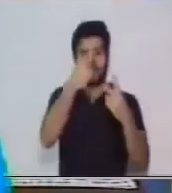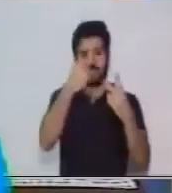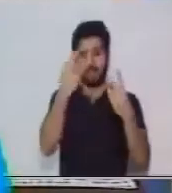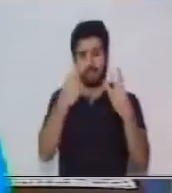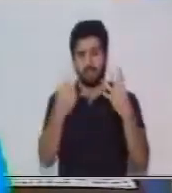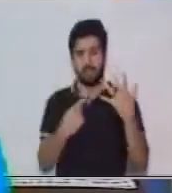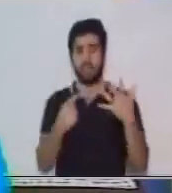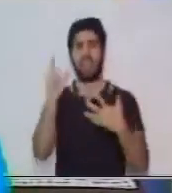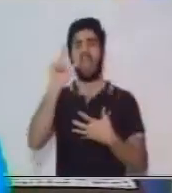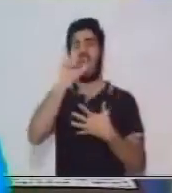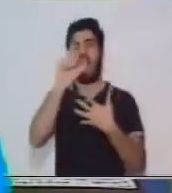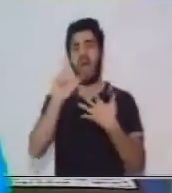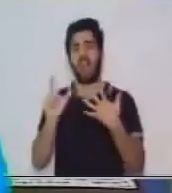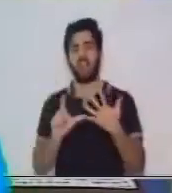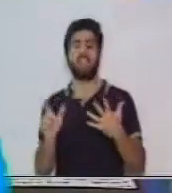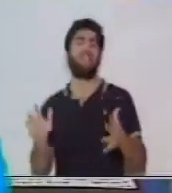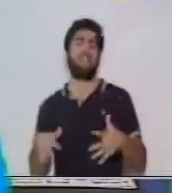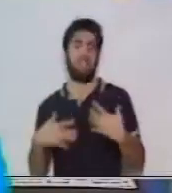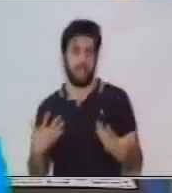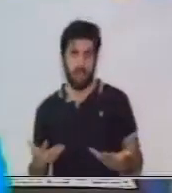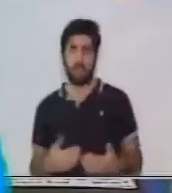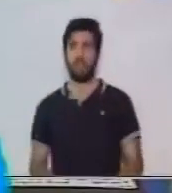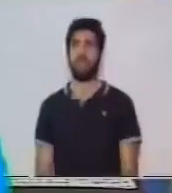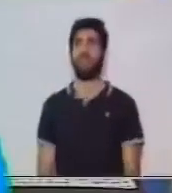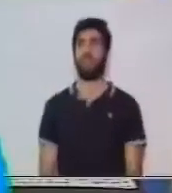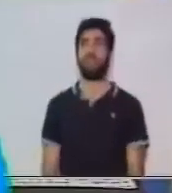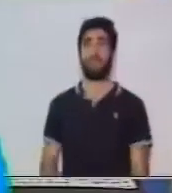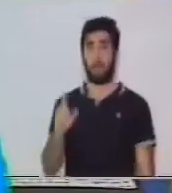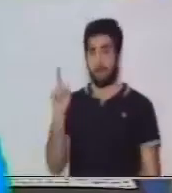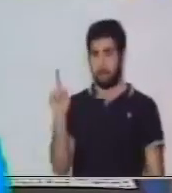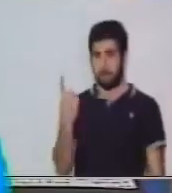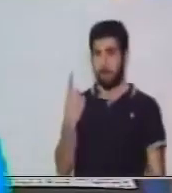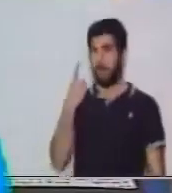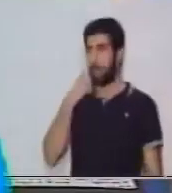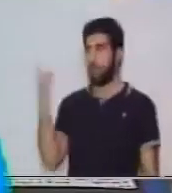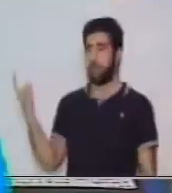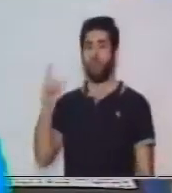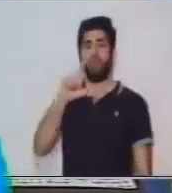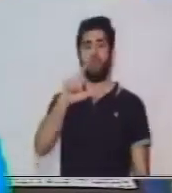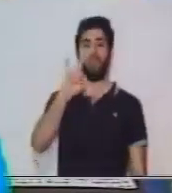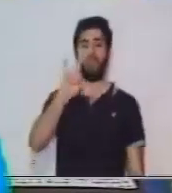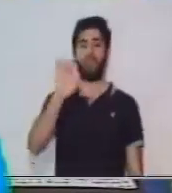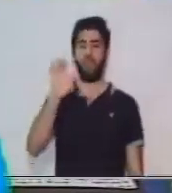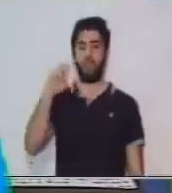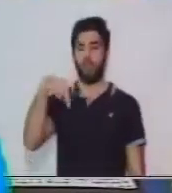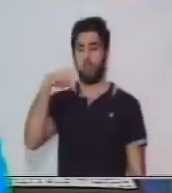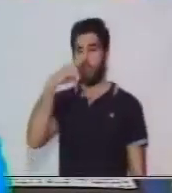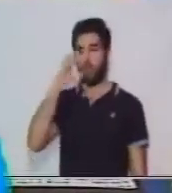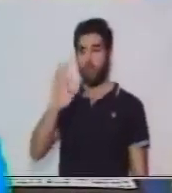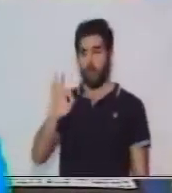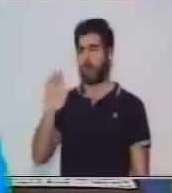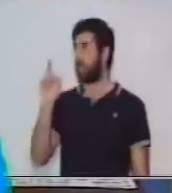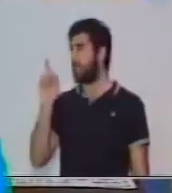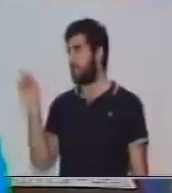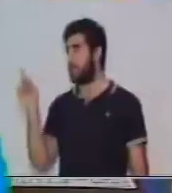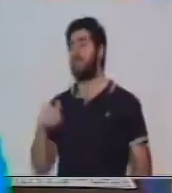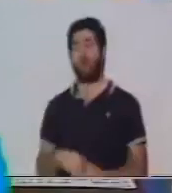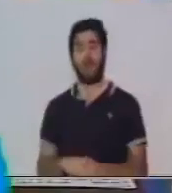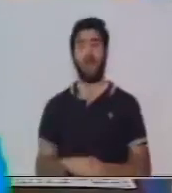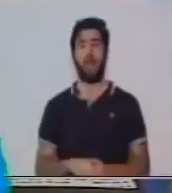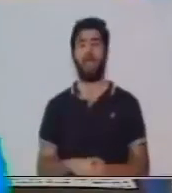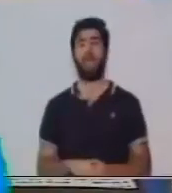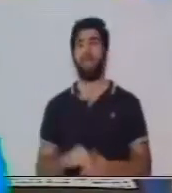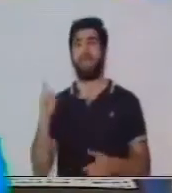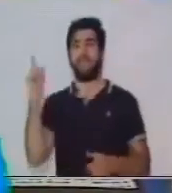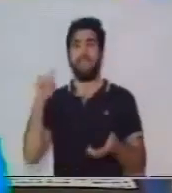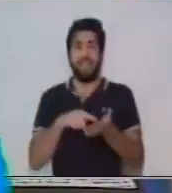qué características puedan tener. Y tenemos primero el cuento. En el caso del cuento, pues sabemos que es